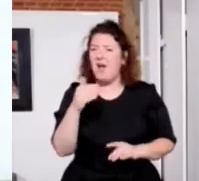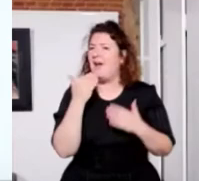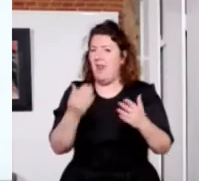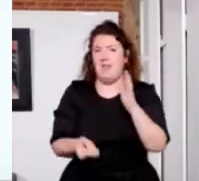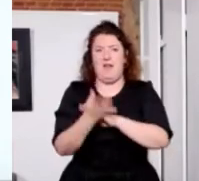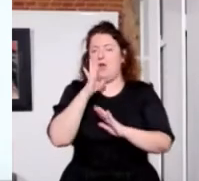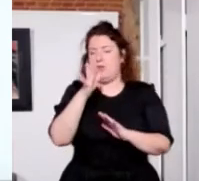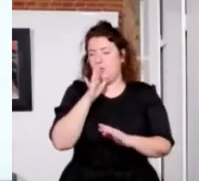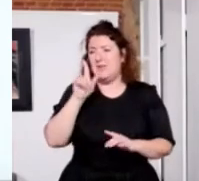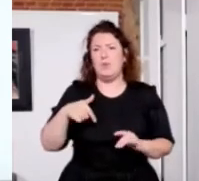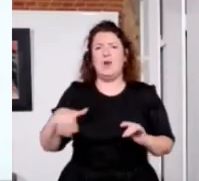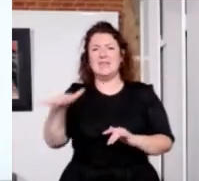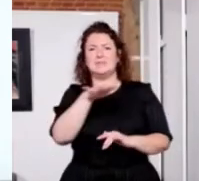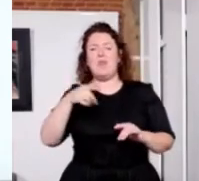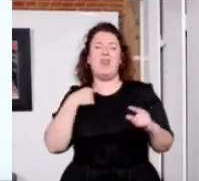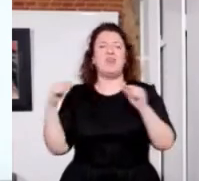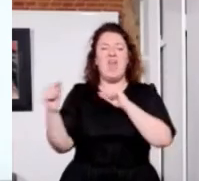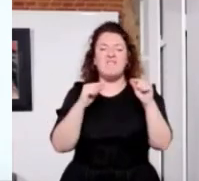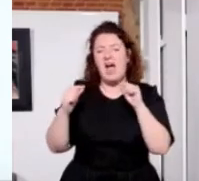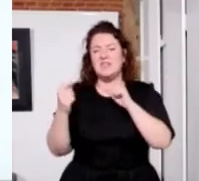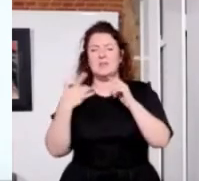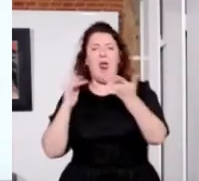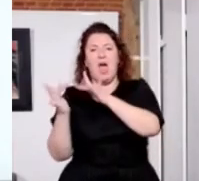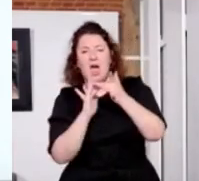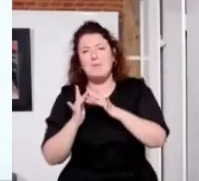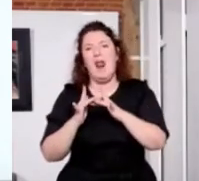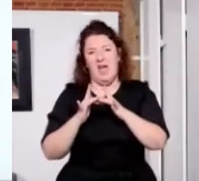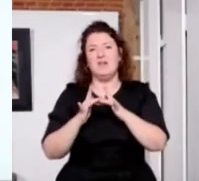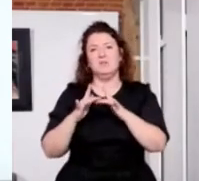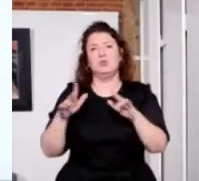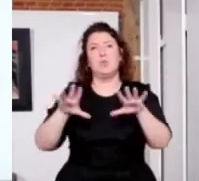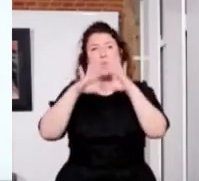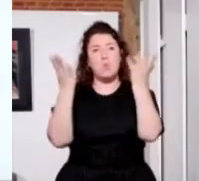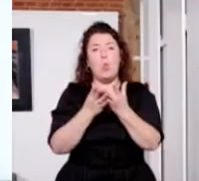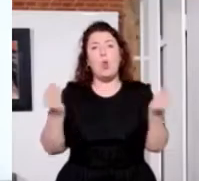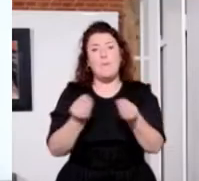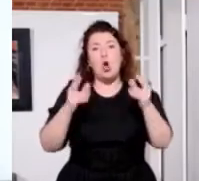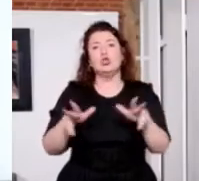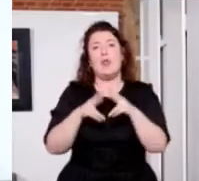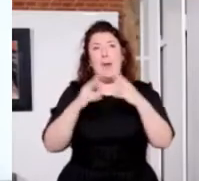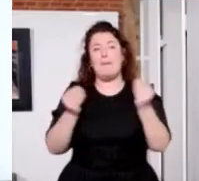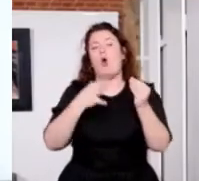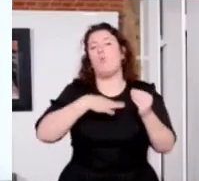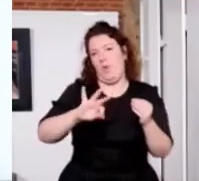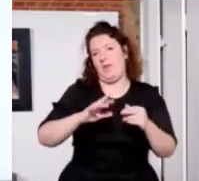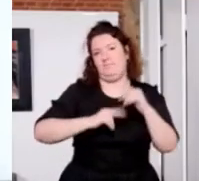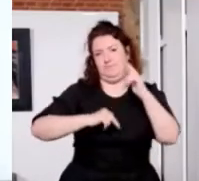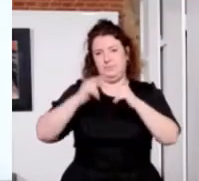y reflexión, creando oportunidades para construir una sociedad y un mundo mejor. Muchas gracias por vuestra atención.